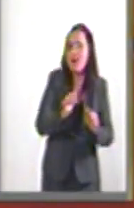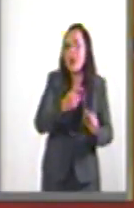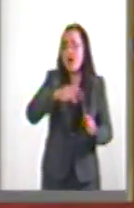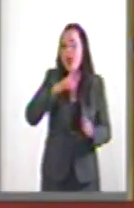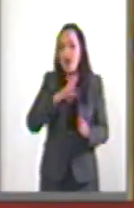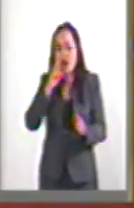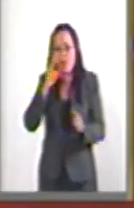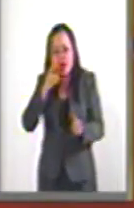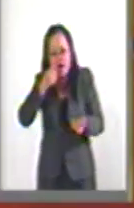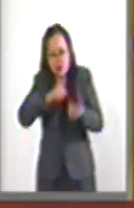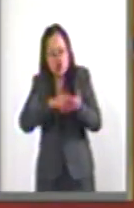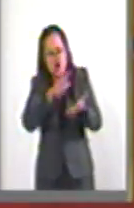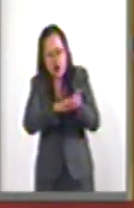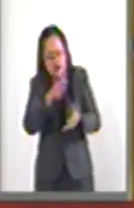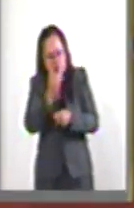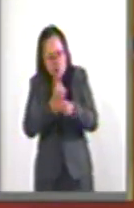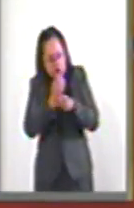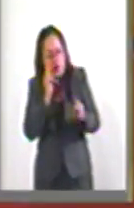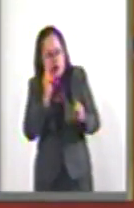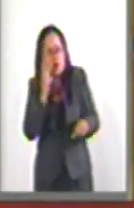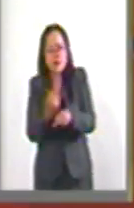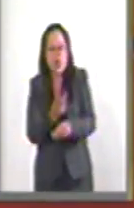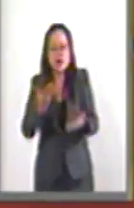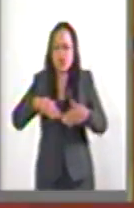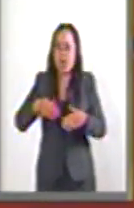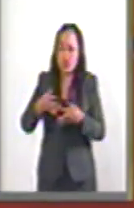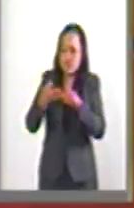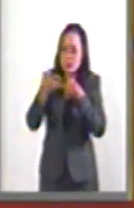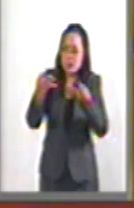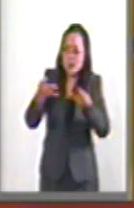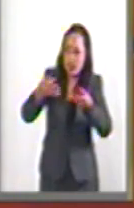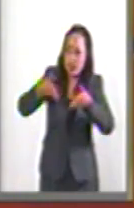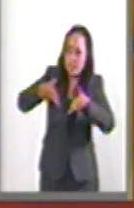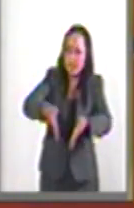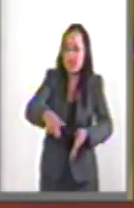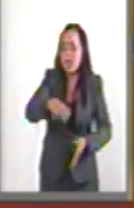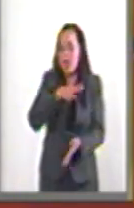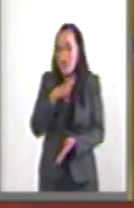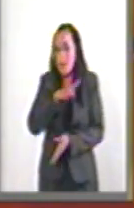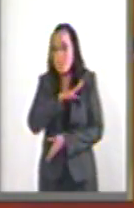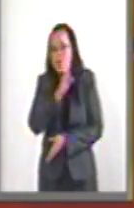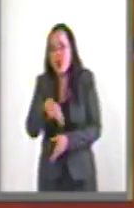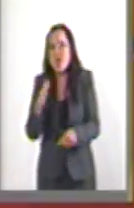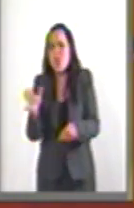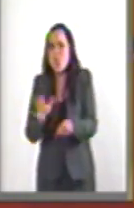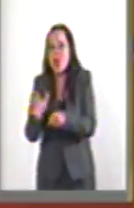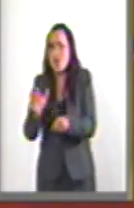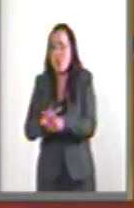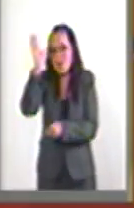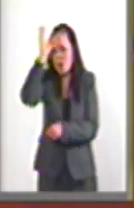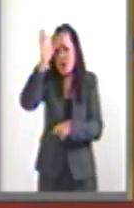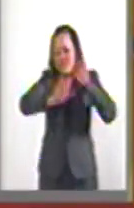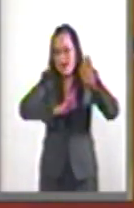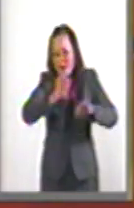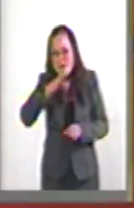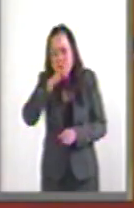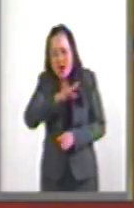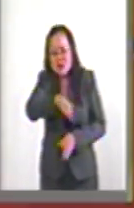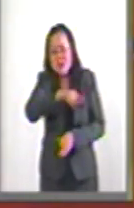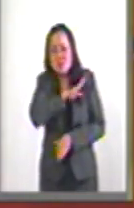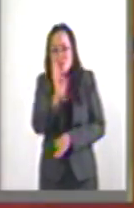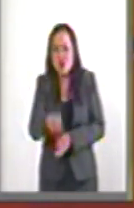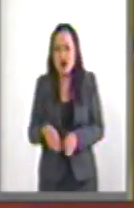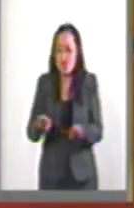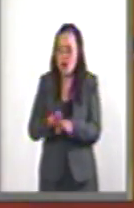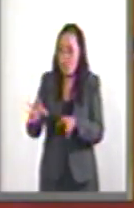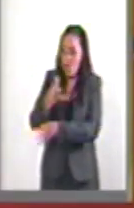dentro de la cárcel, a los que están bajo la tierra porque sucumbieron a la crueldad. No sé cómo se